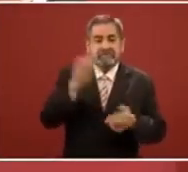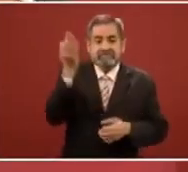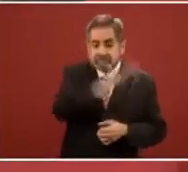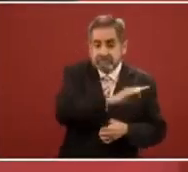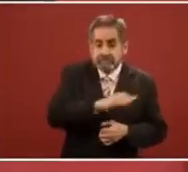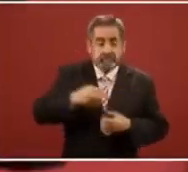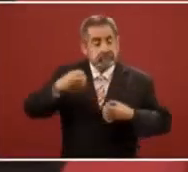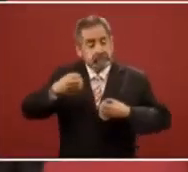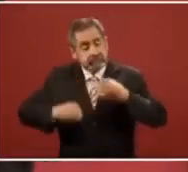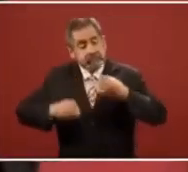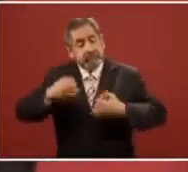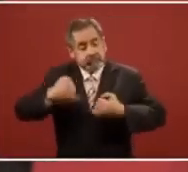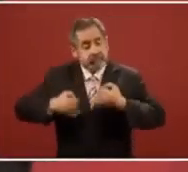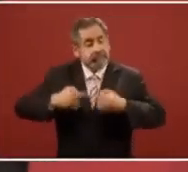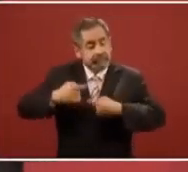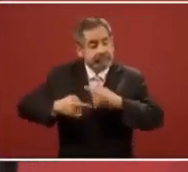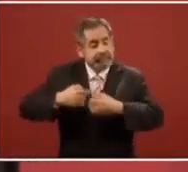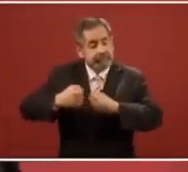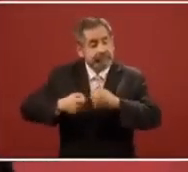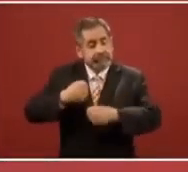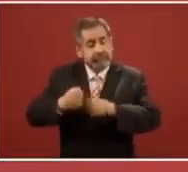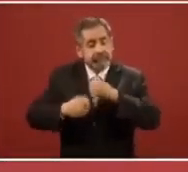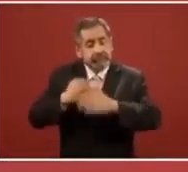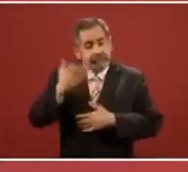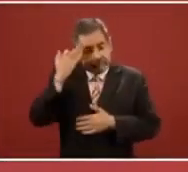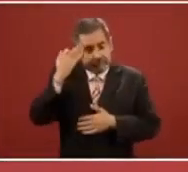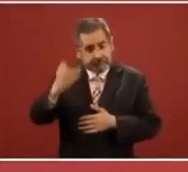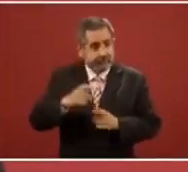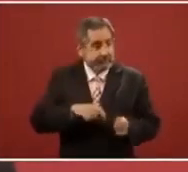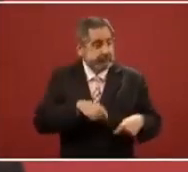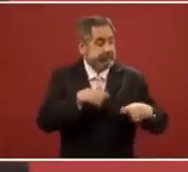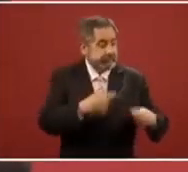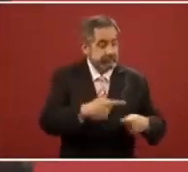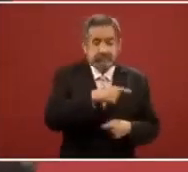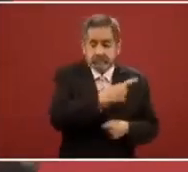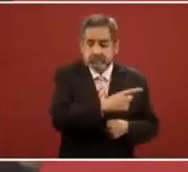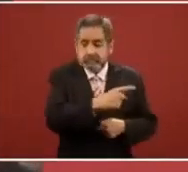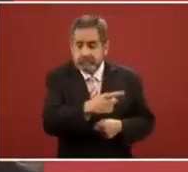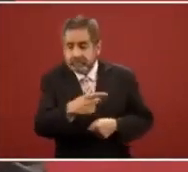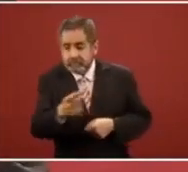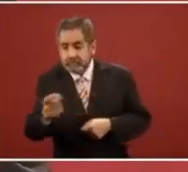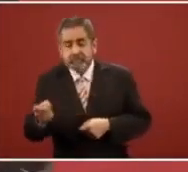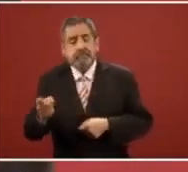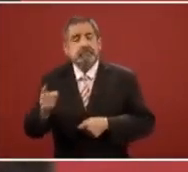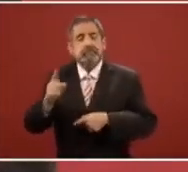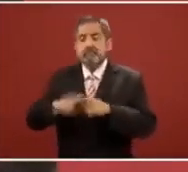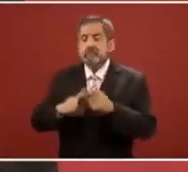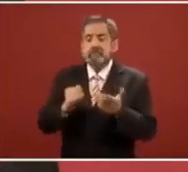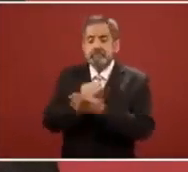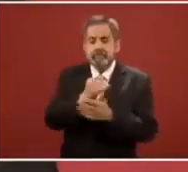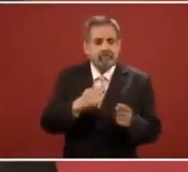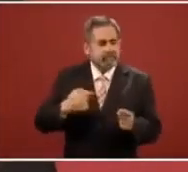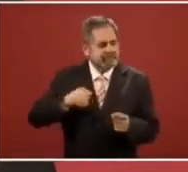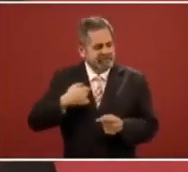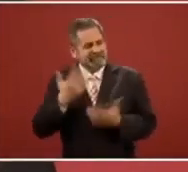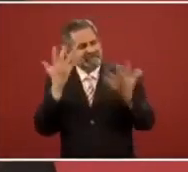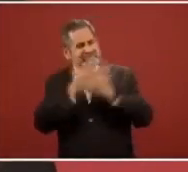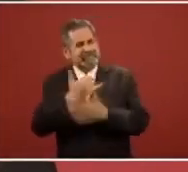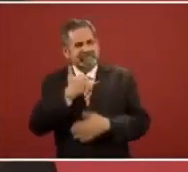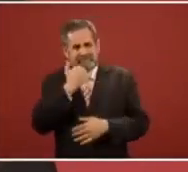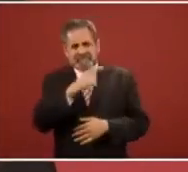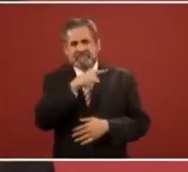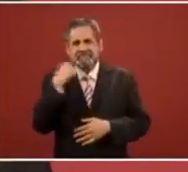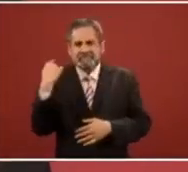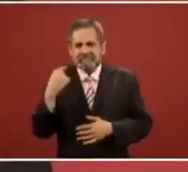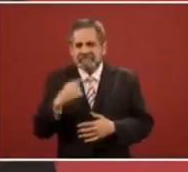que tardó mucho tiempo y pasó a muchas instancias. Y siempre perdía